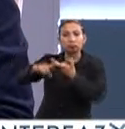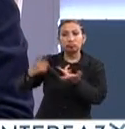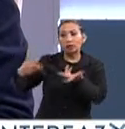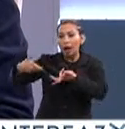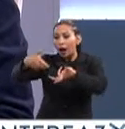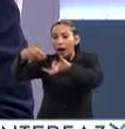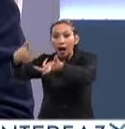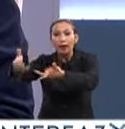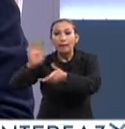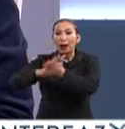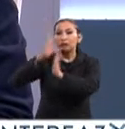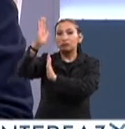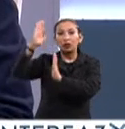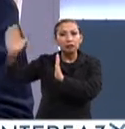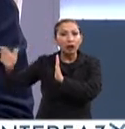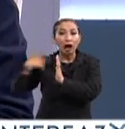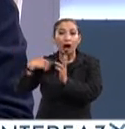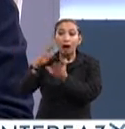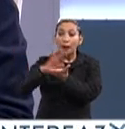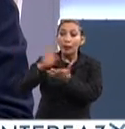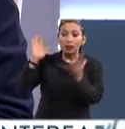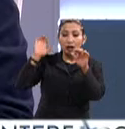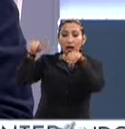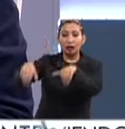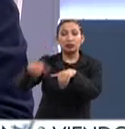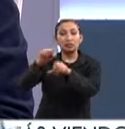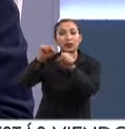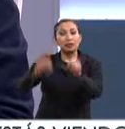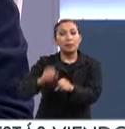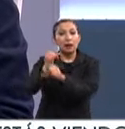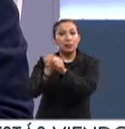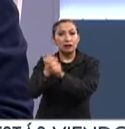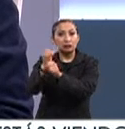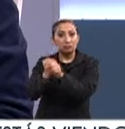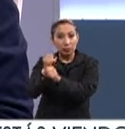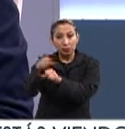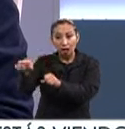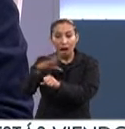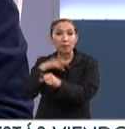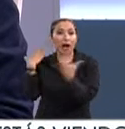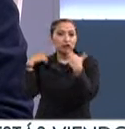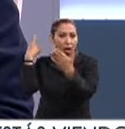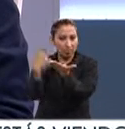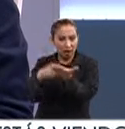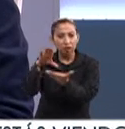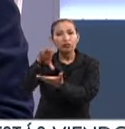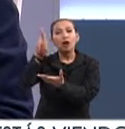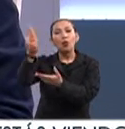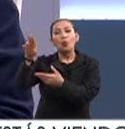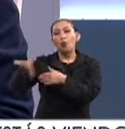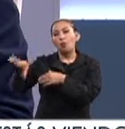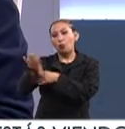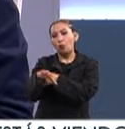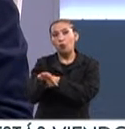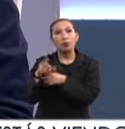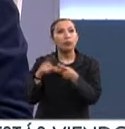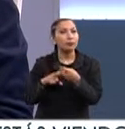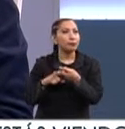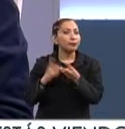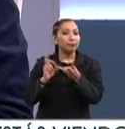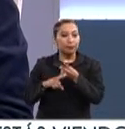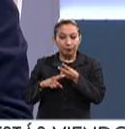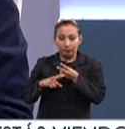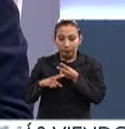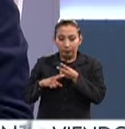el mayor número de profesores, por ejemplo, que pertenecen al Sistema Nacional de Investigadores está en el campus de Ciudad